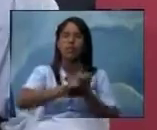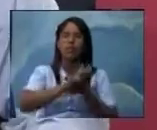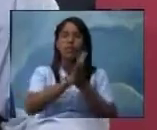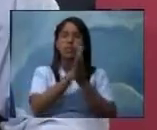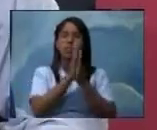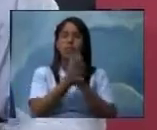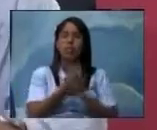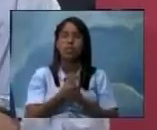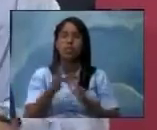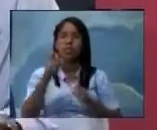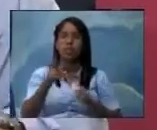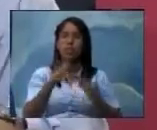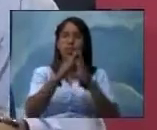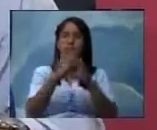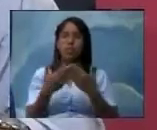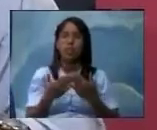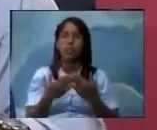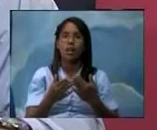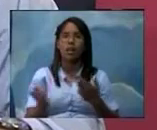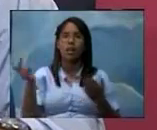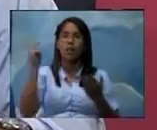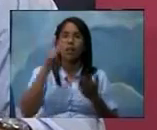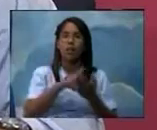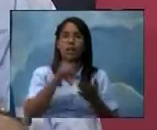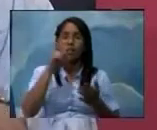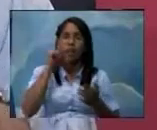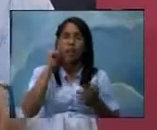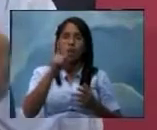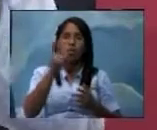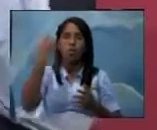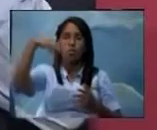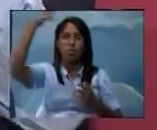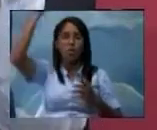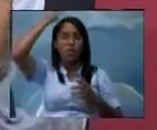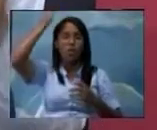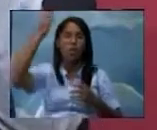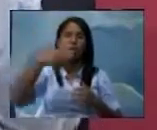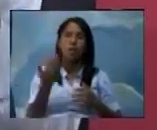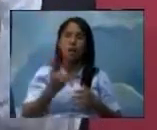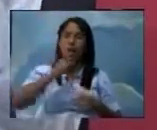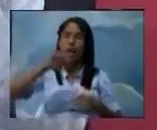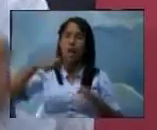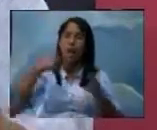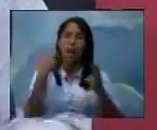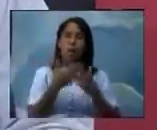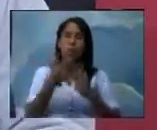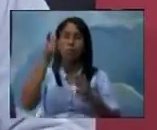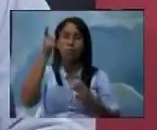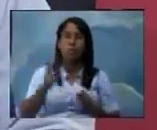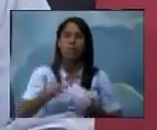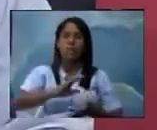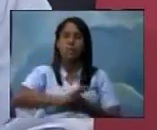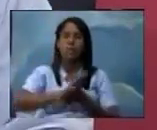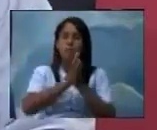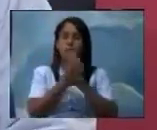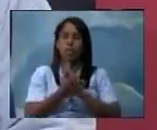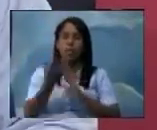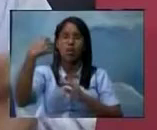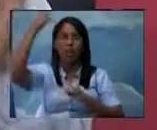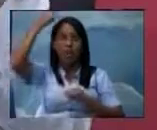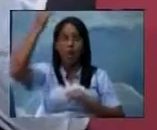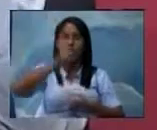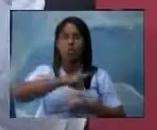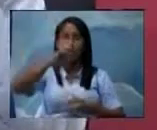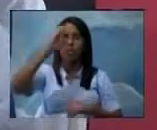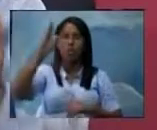destruido. Oído esta palabra, dice: levantará un reino que jamás será destruido. El reino